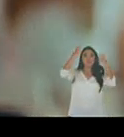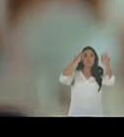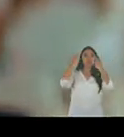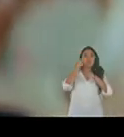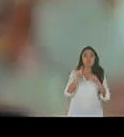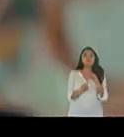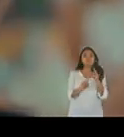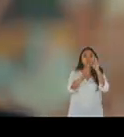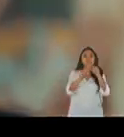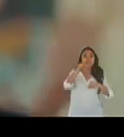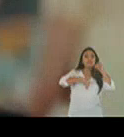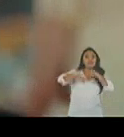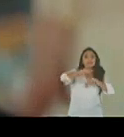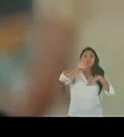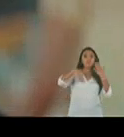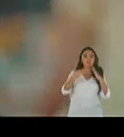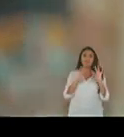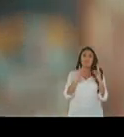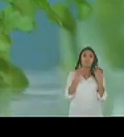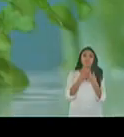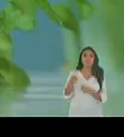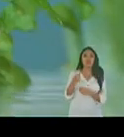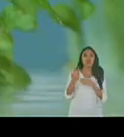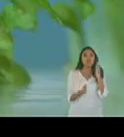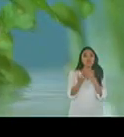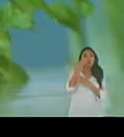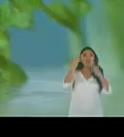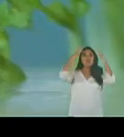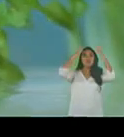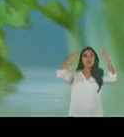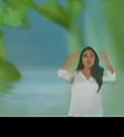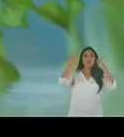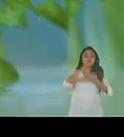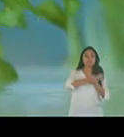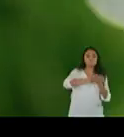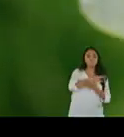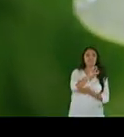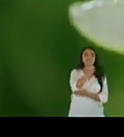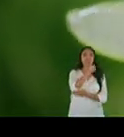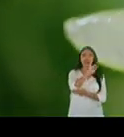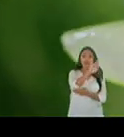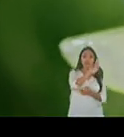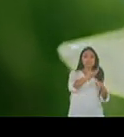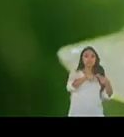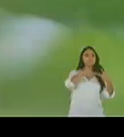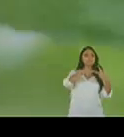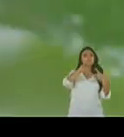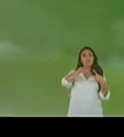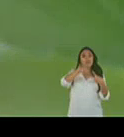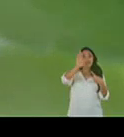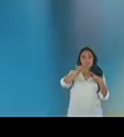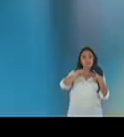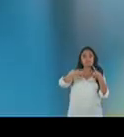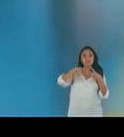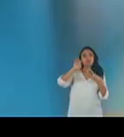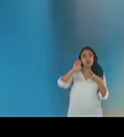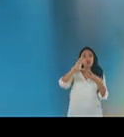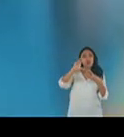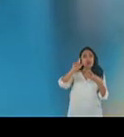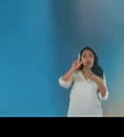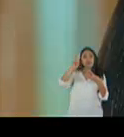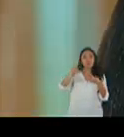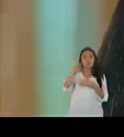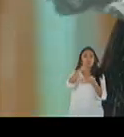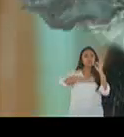con menta y eucalipto para toda la familia. Nuevo champú Savital Anticaspa combina el poder de la sábila con la menta y el eucalipto en su